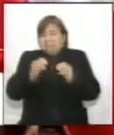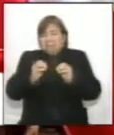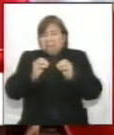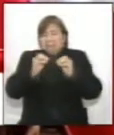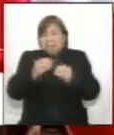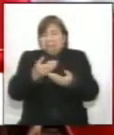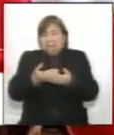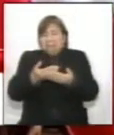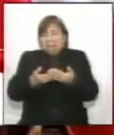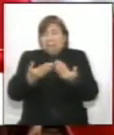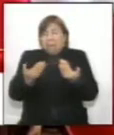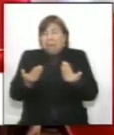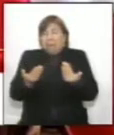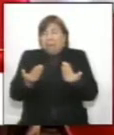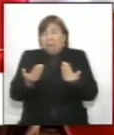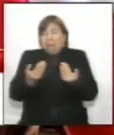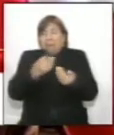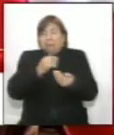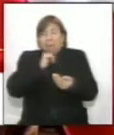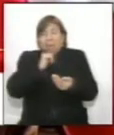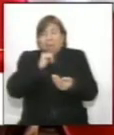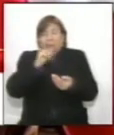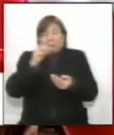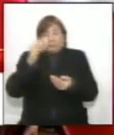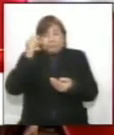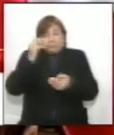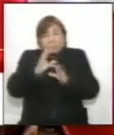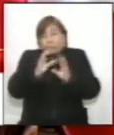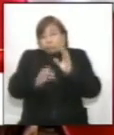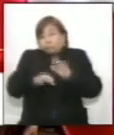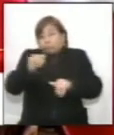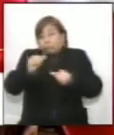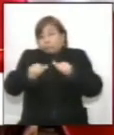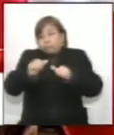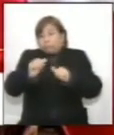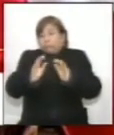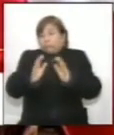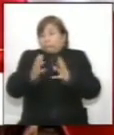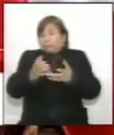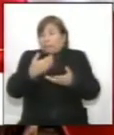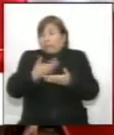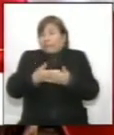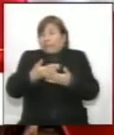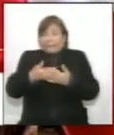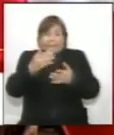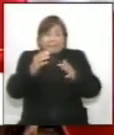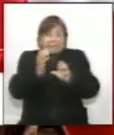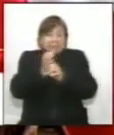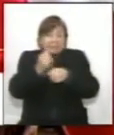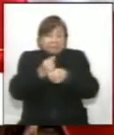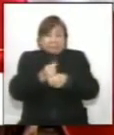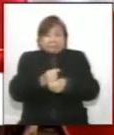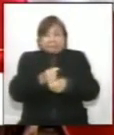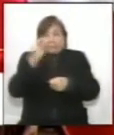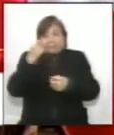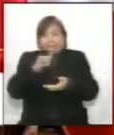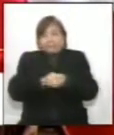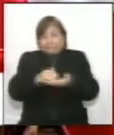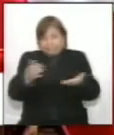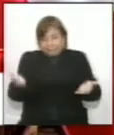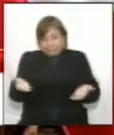que ha tenido es su falta de expertise político, o de repente lo que ellos propiamente fabricaron para poder estar en